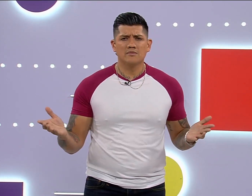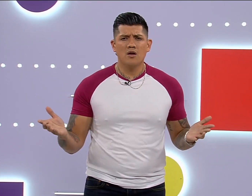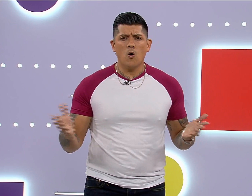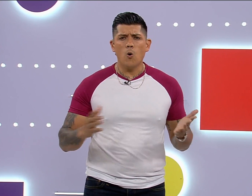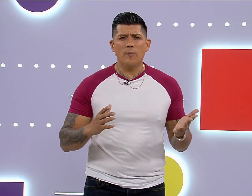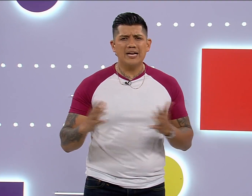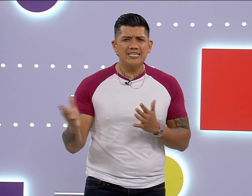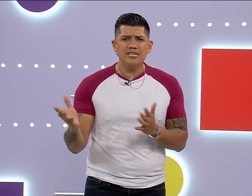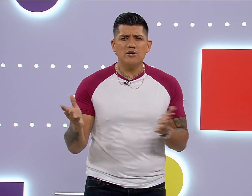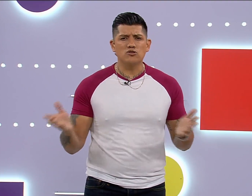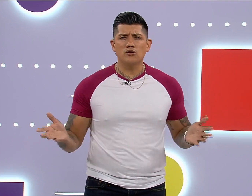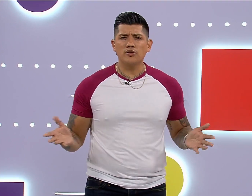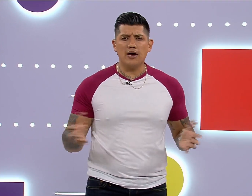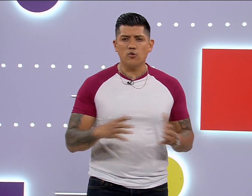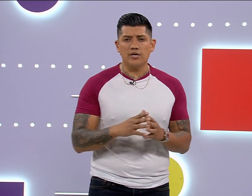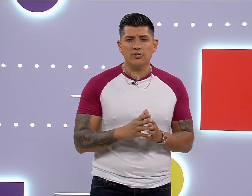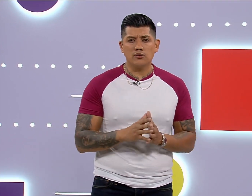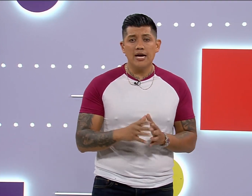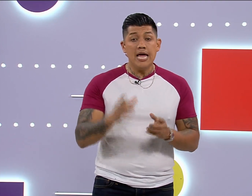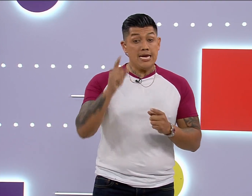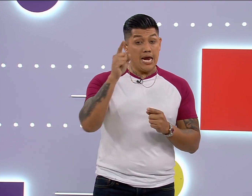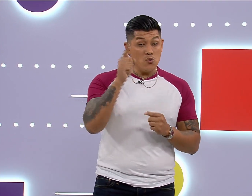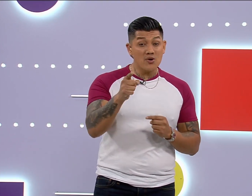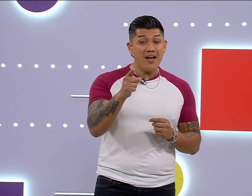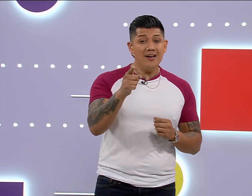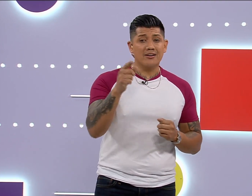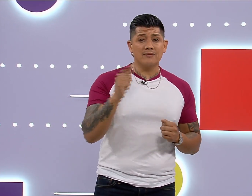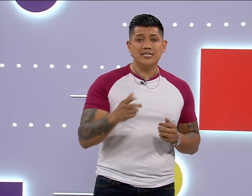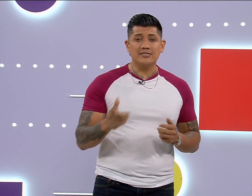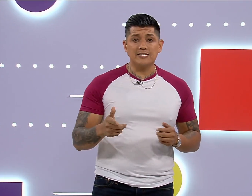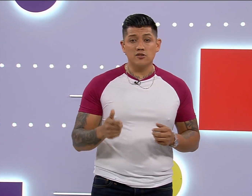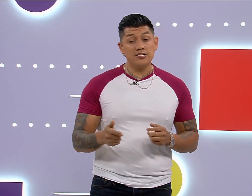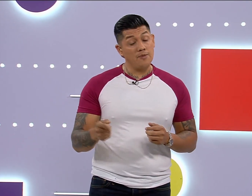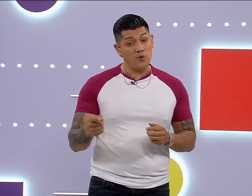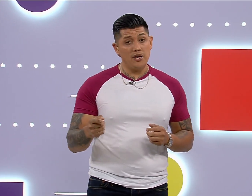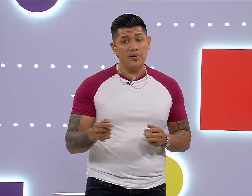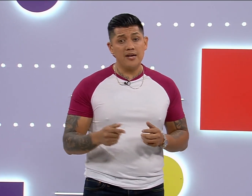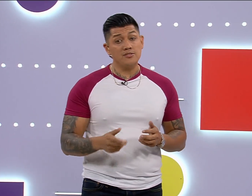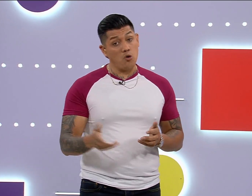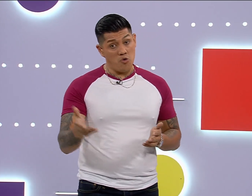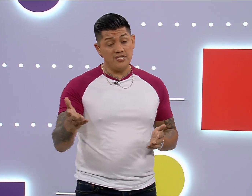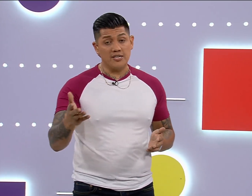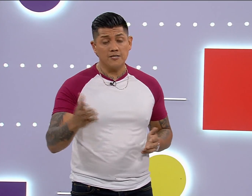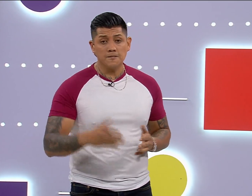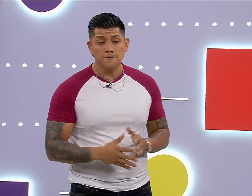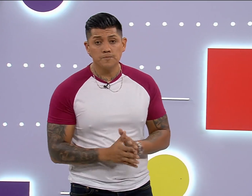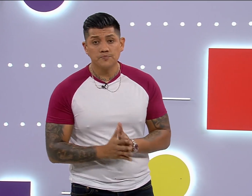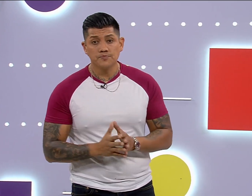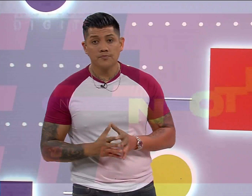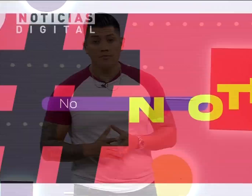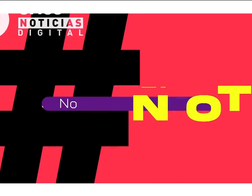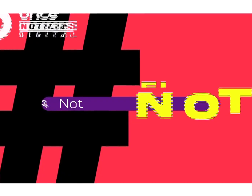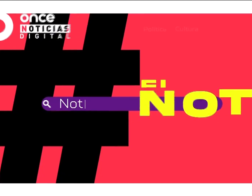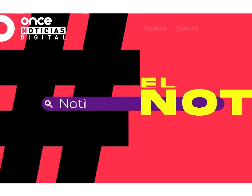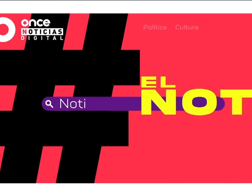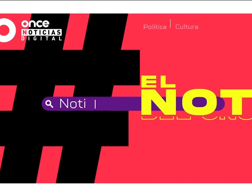está o para qué sirve el consejo de la judicatura que nunca revisa las decisiones tan polémicas como